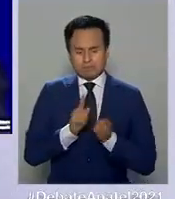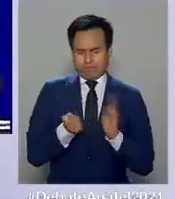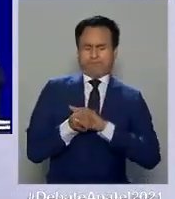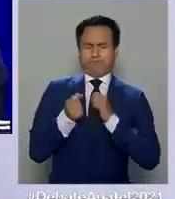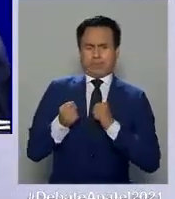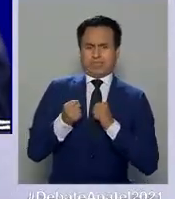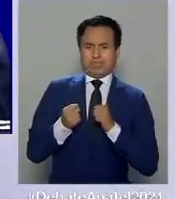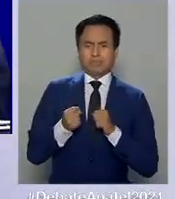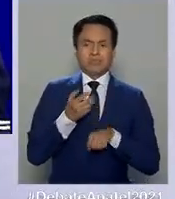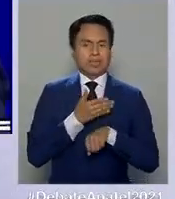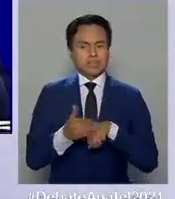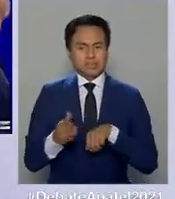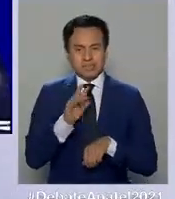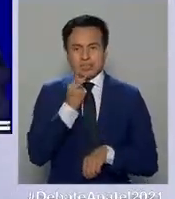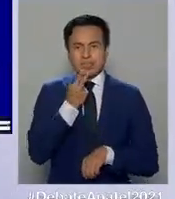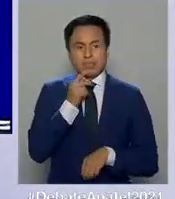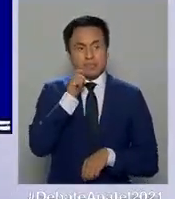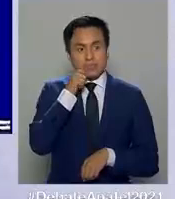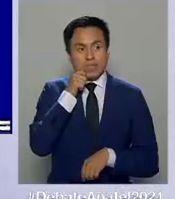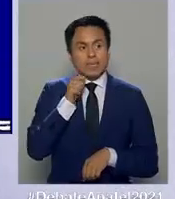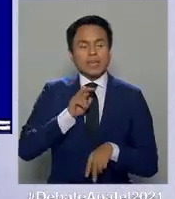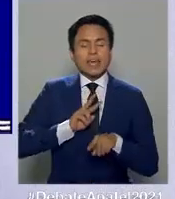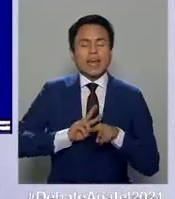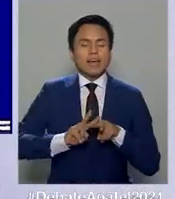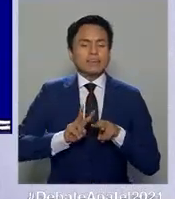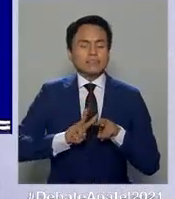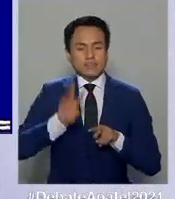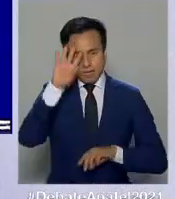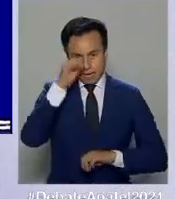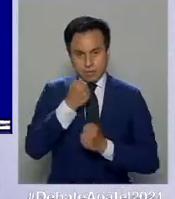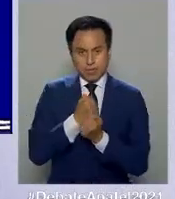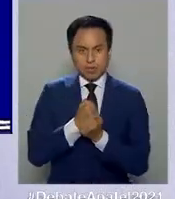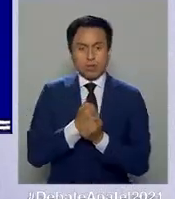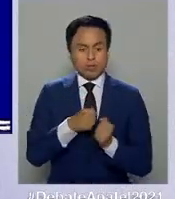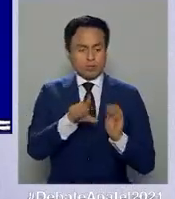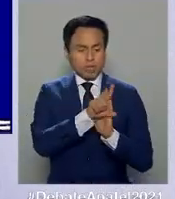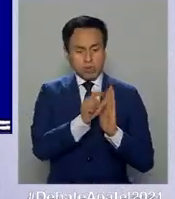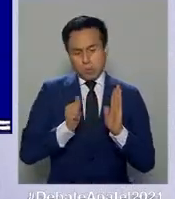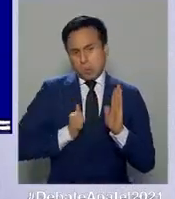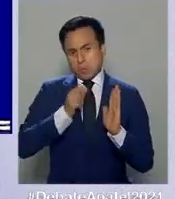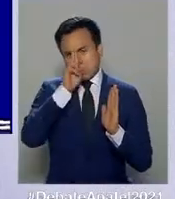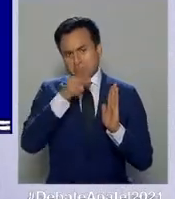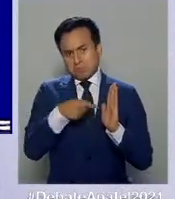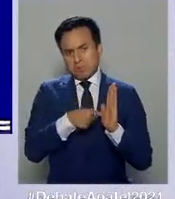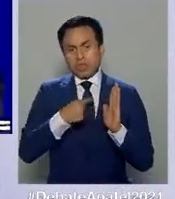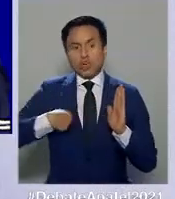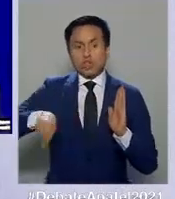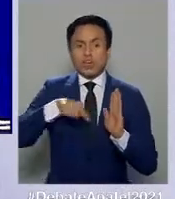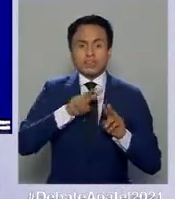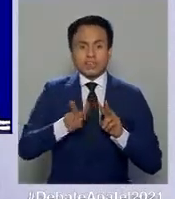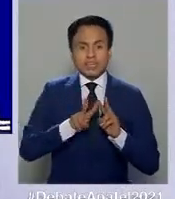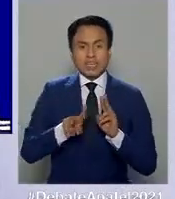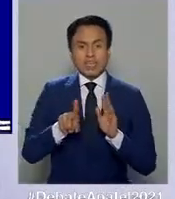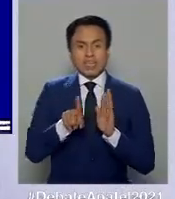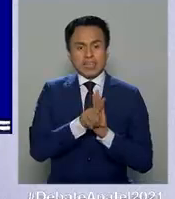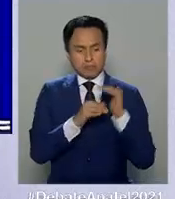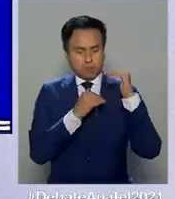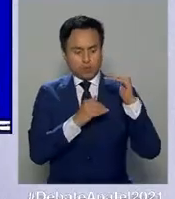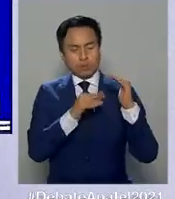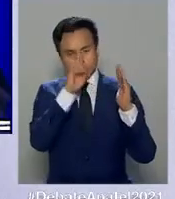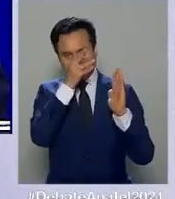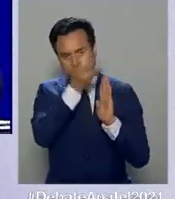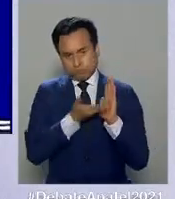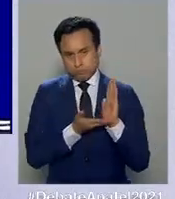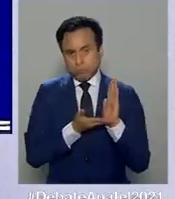uno, ya. Pero vamos a tener orden público. ¿Qué tiene que hacer Carabineros? Es cumplir con la ley. Nosotros no vamos a hacer nada que esté fuera del marco legal. ¿En